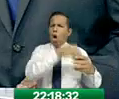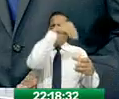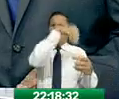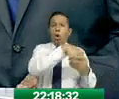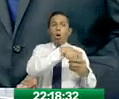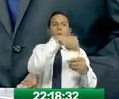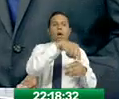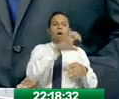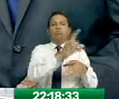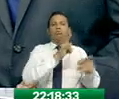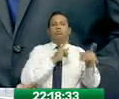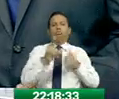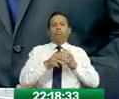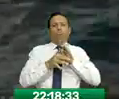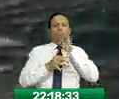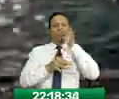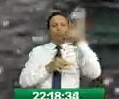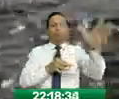ayuda correspondiente.